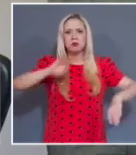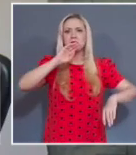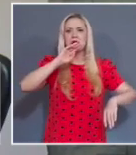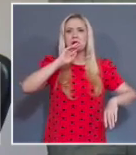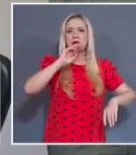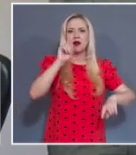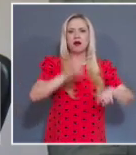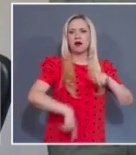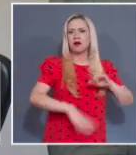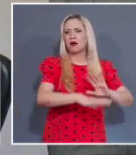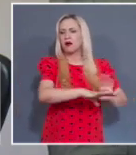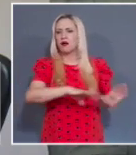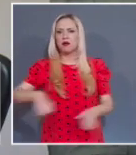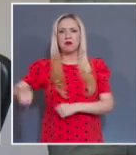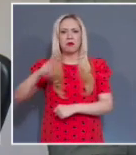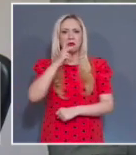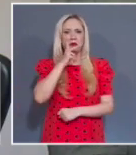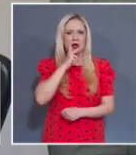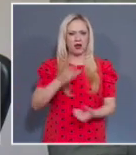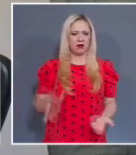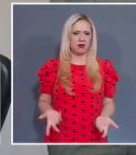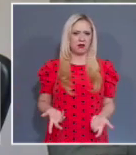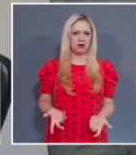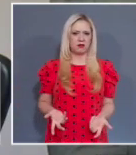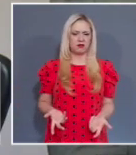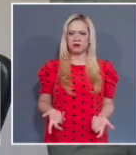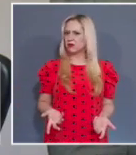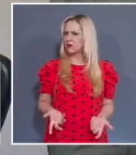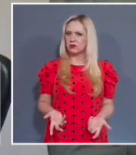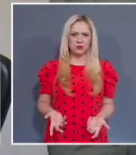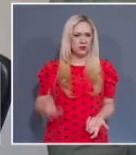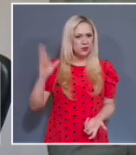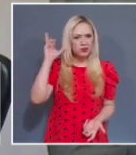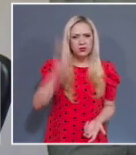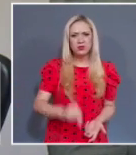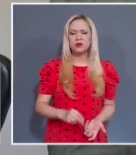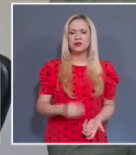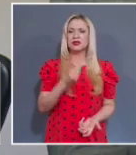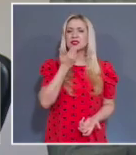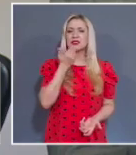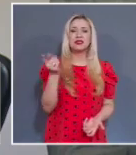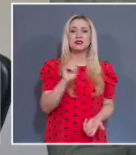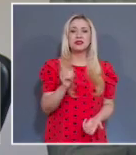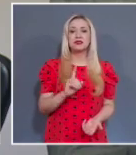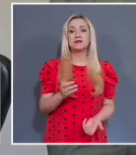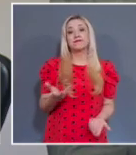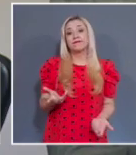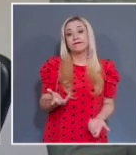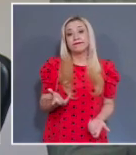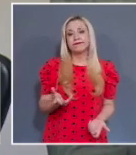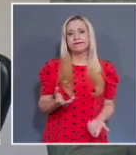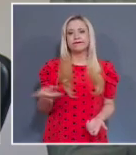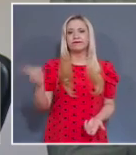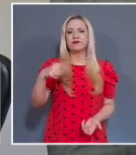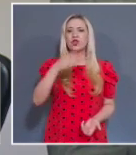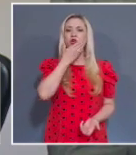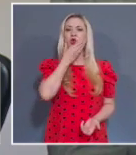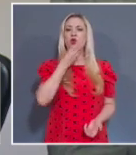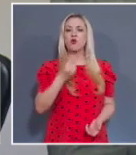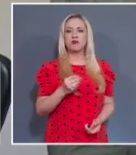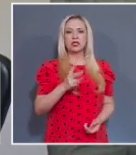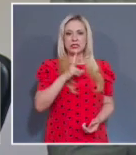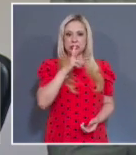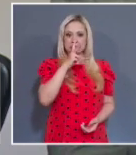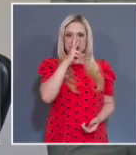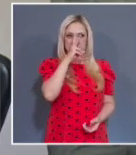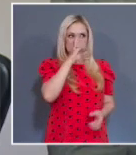situación que forma parte de una terrible cultura basada en el concepto patriarcal de nuestra sociedad y que es